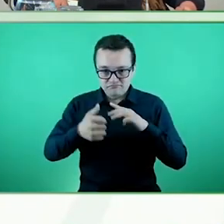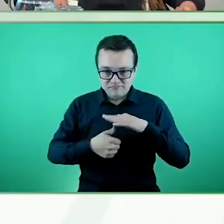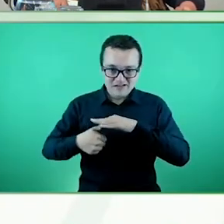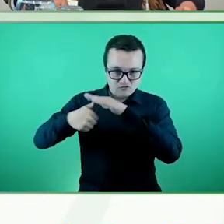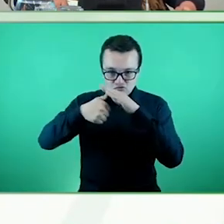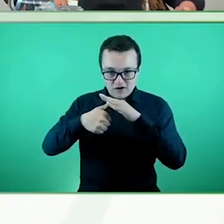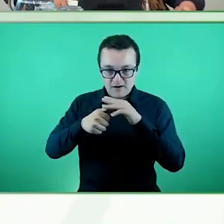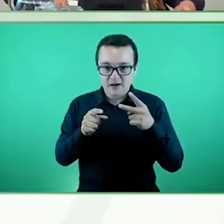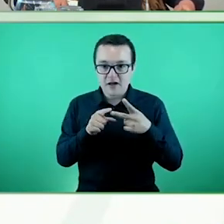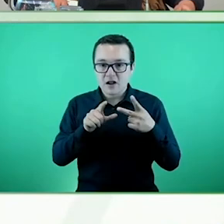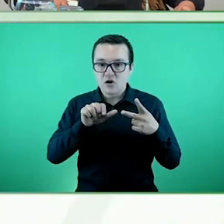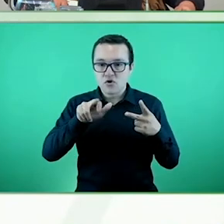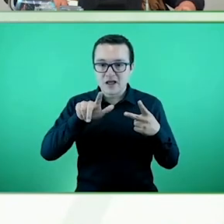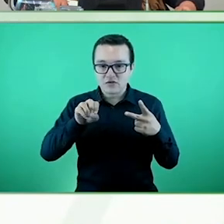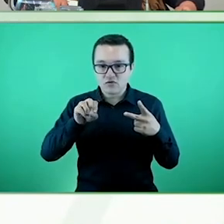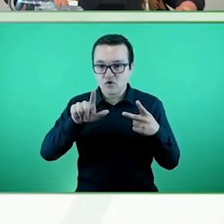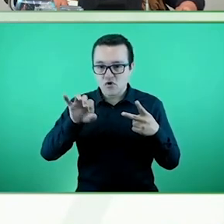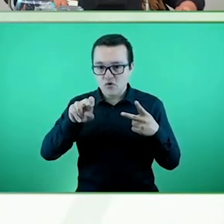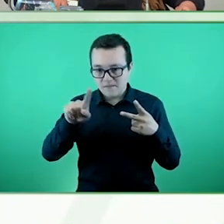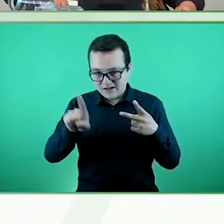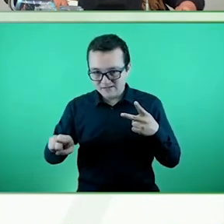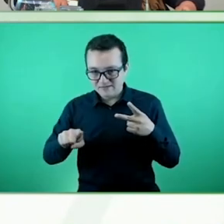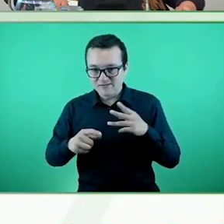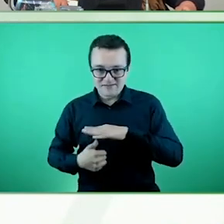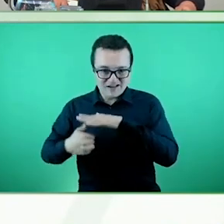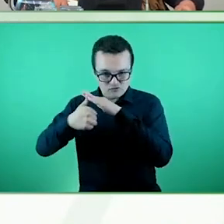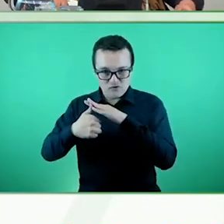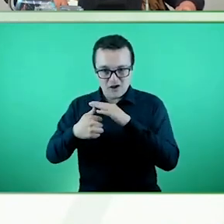que les habla Jimena Luna.